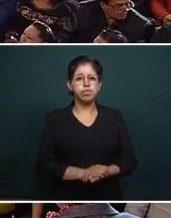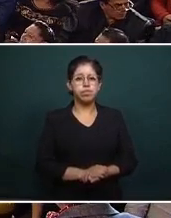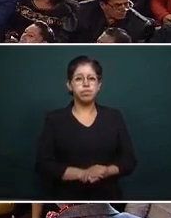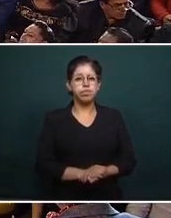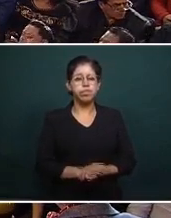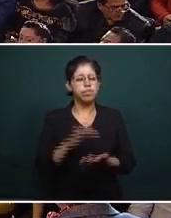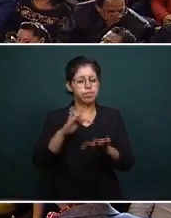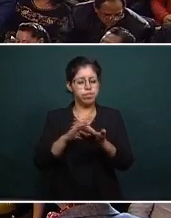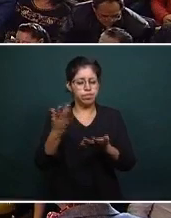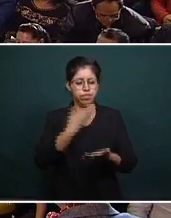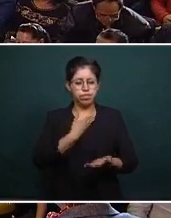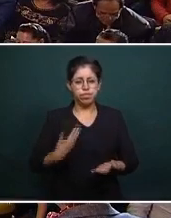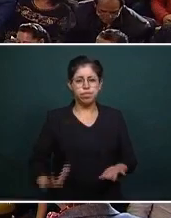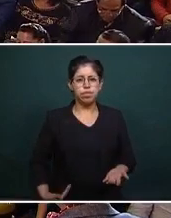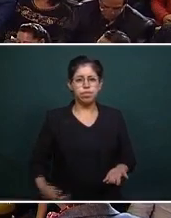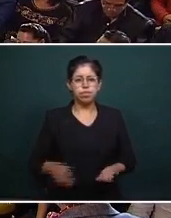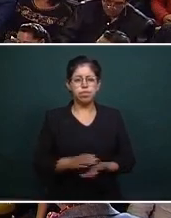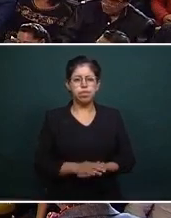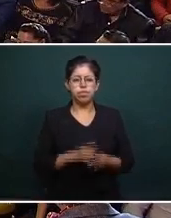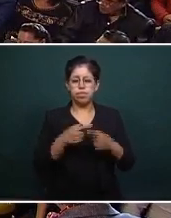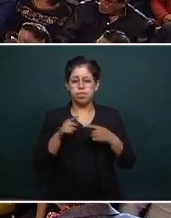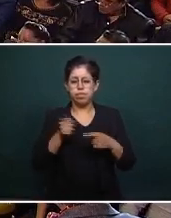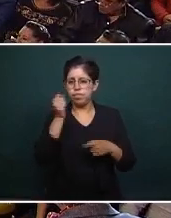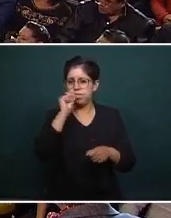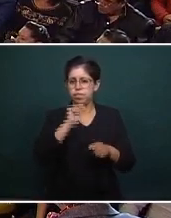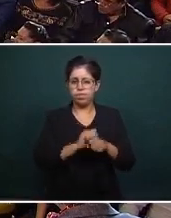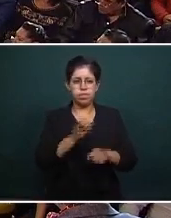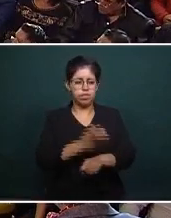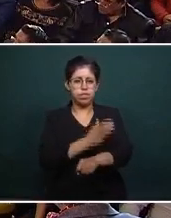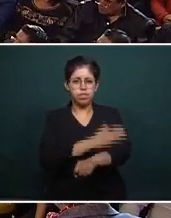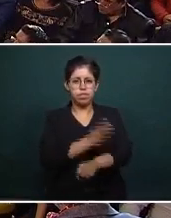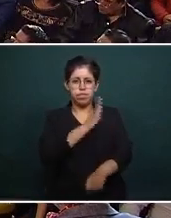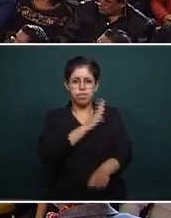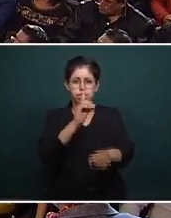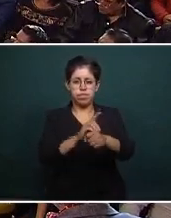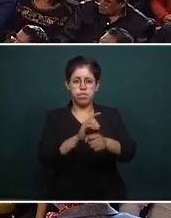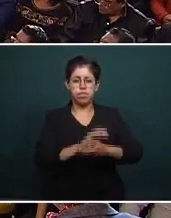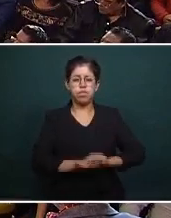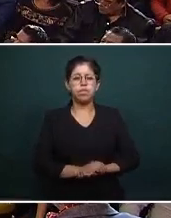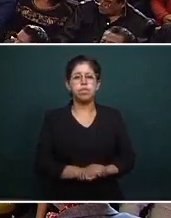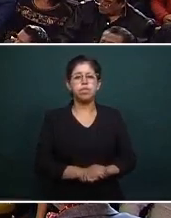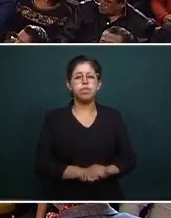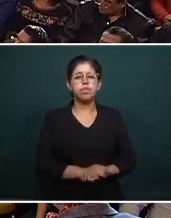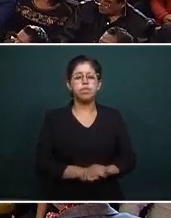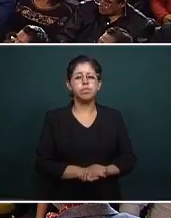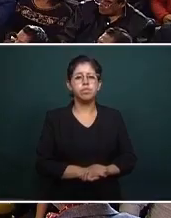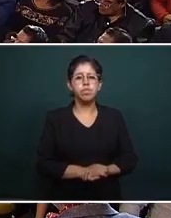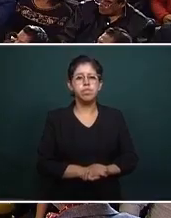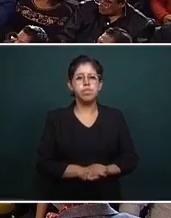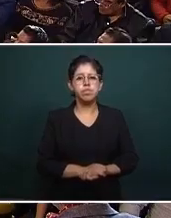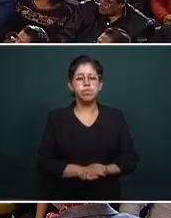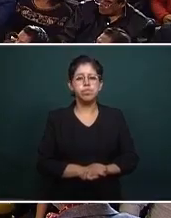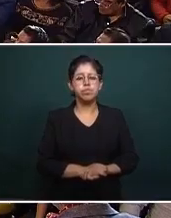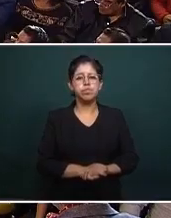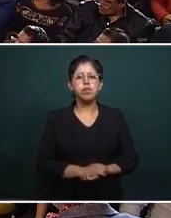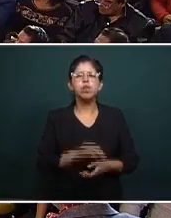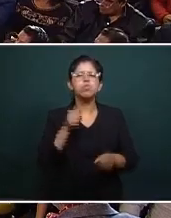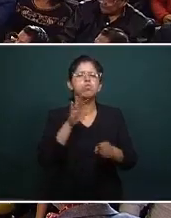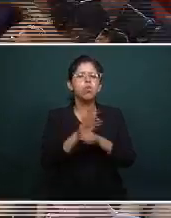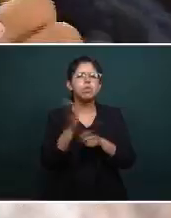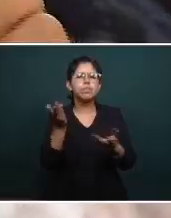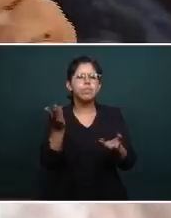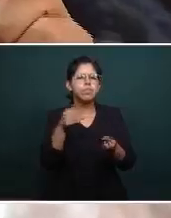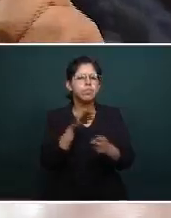Gracias, señor presidente, secretarios, compañeros. Buenos días, Arturo Páramo, de Imagen. Insistirle en cuál será